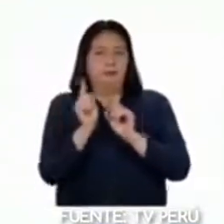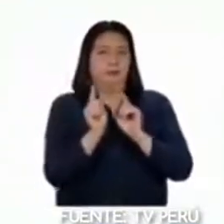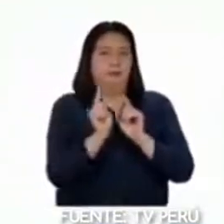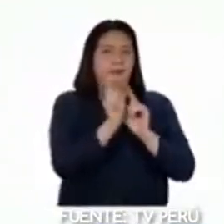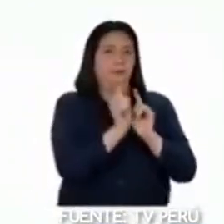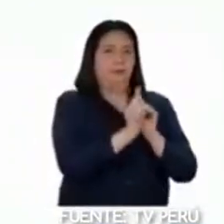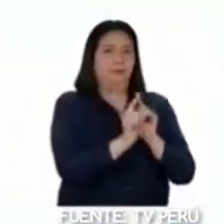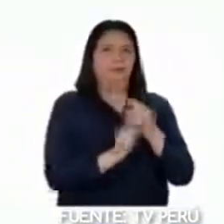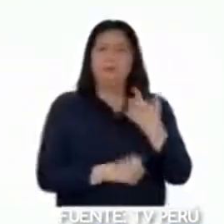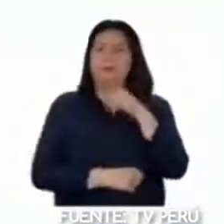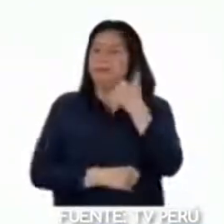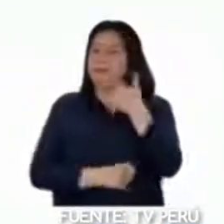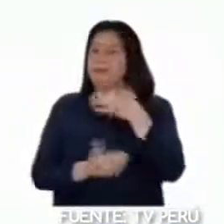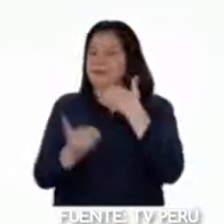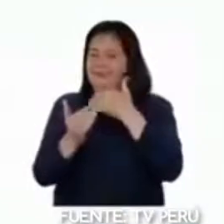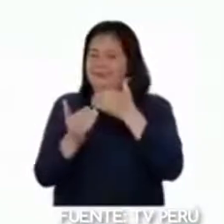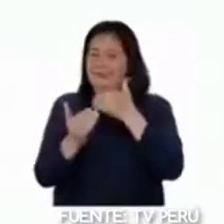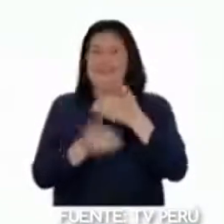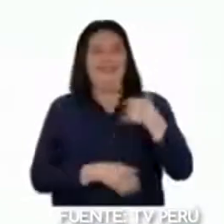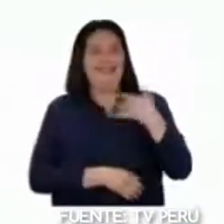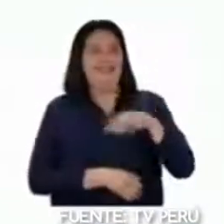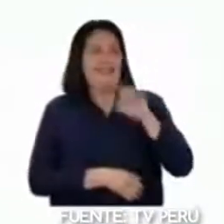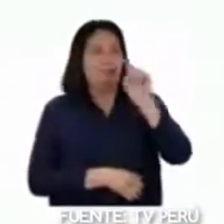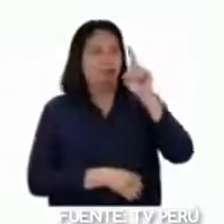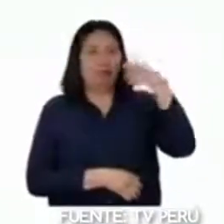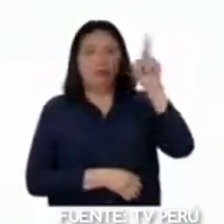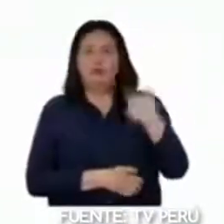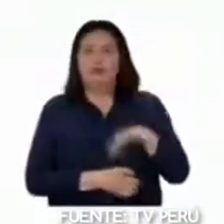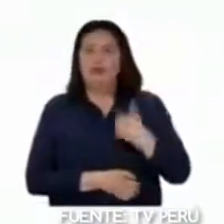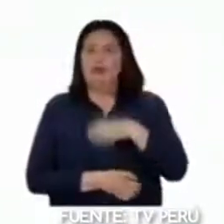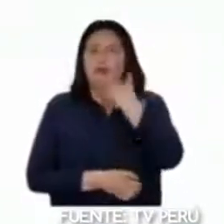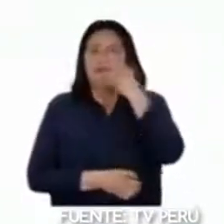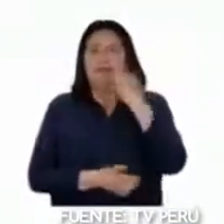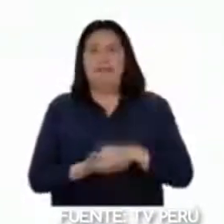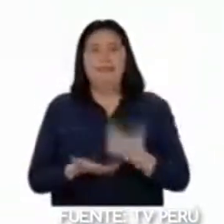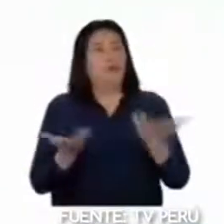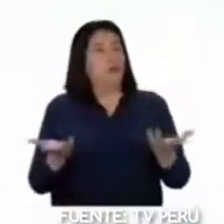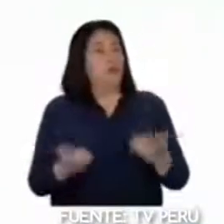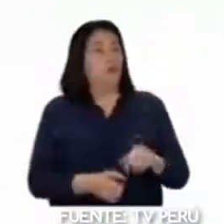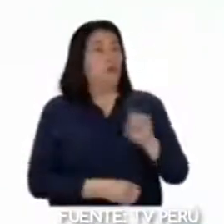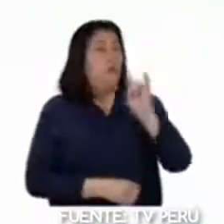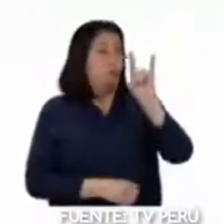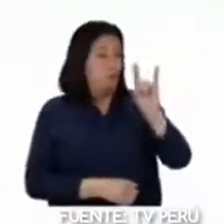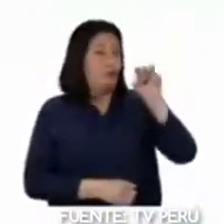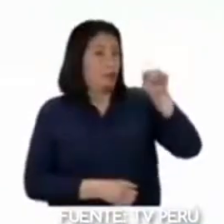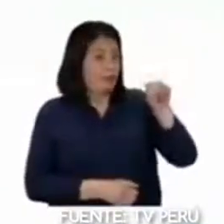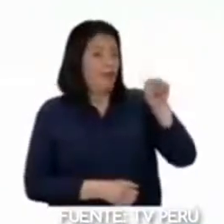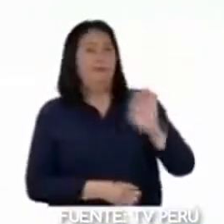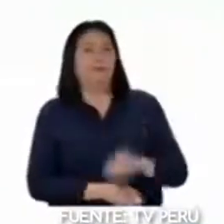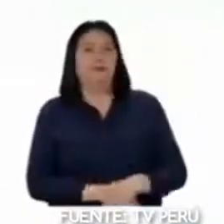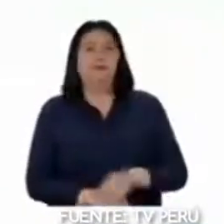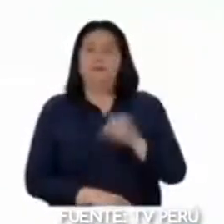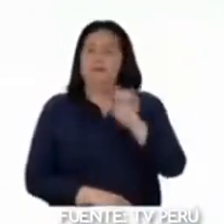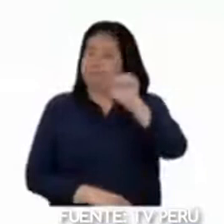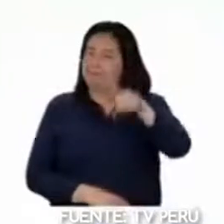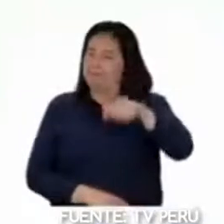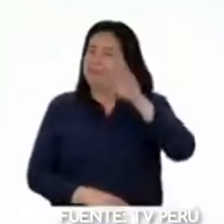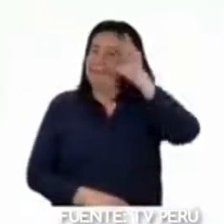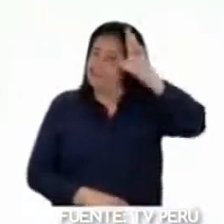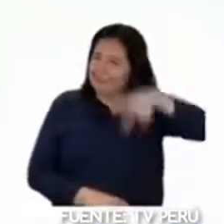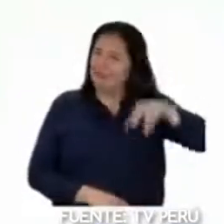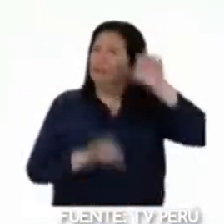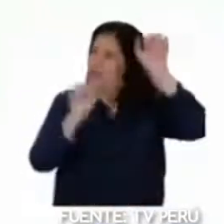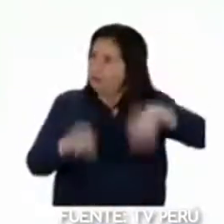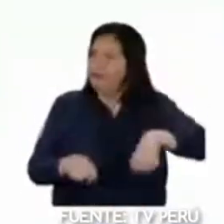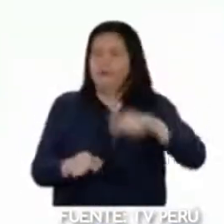tablero. Estamos bien cerca de llegar al millón. Y un millón de manzanas forma una unidad de millón. Tienes toda la